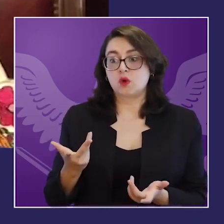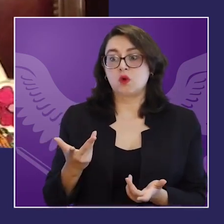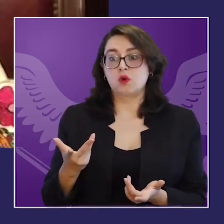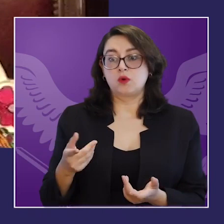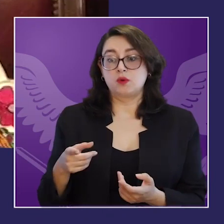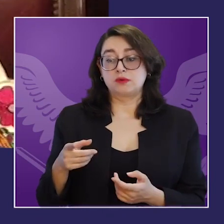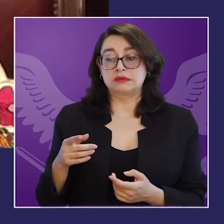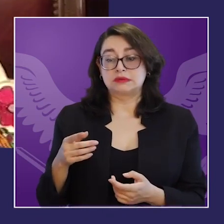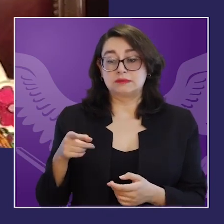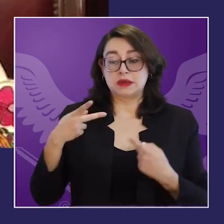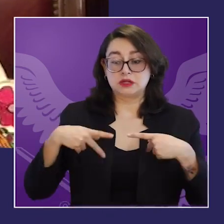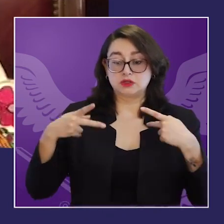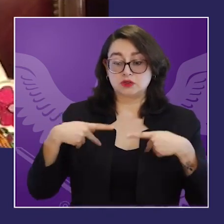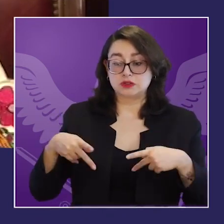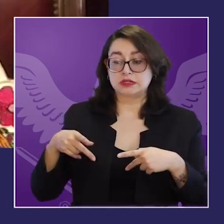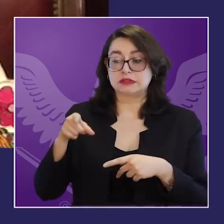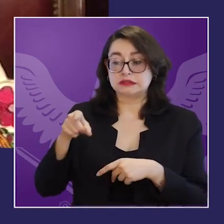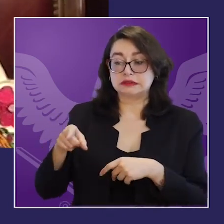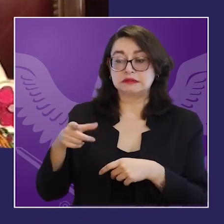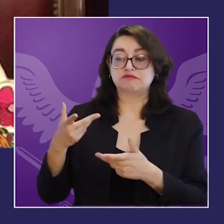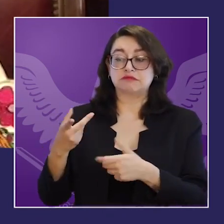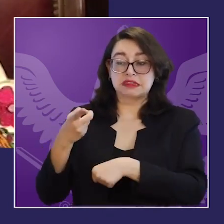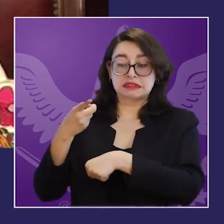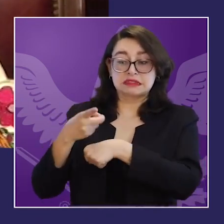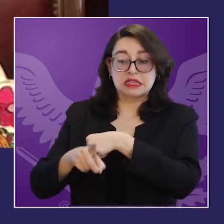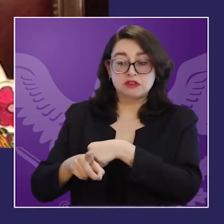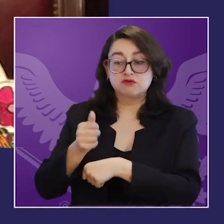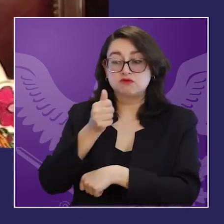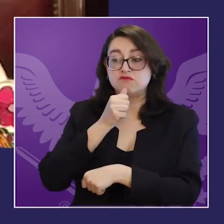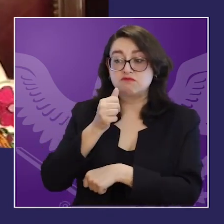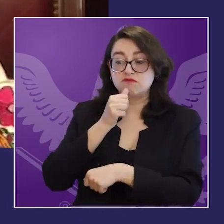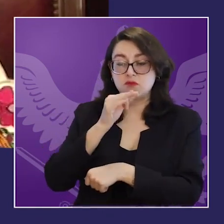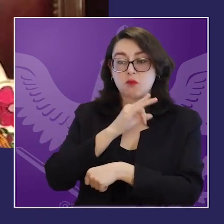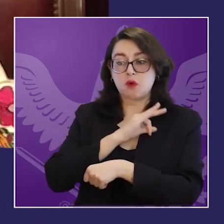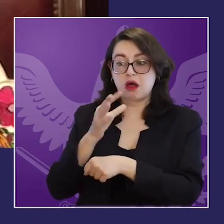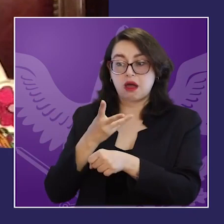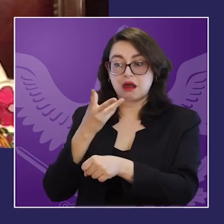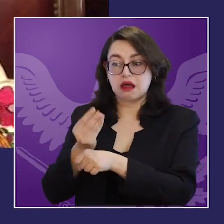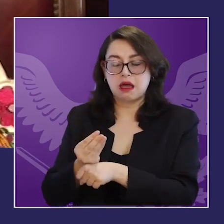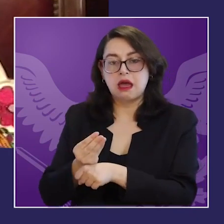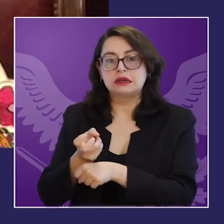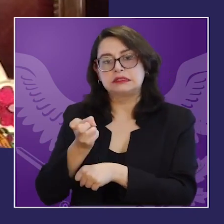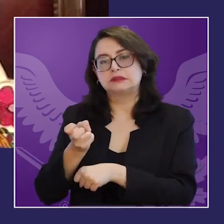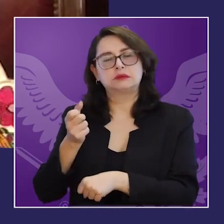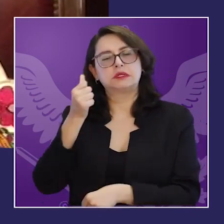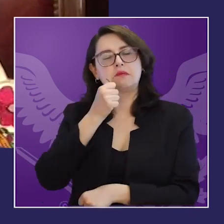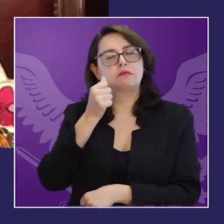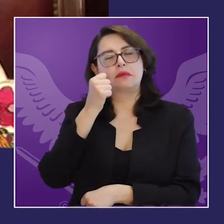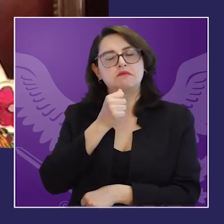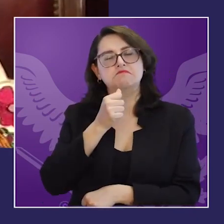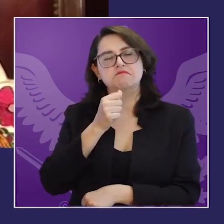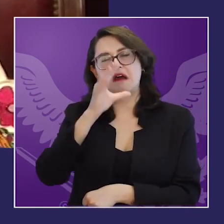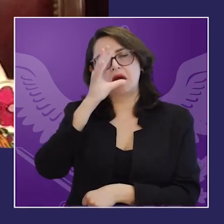estado original de las cosas. Entonces, en términos de indemnización, por ejemplo, a nivel local lo que vemos es